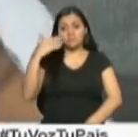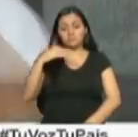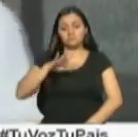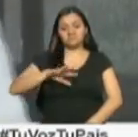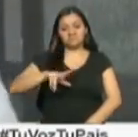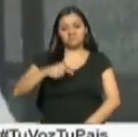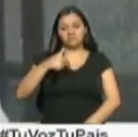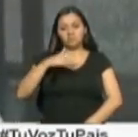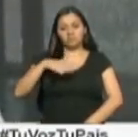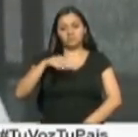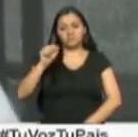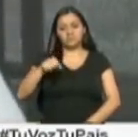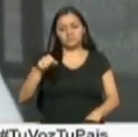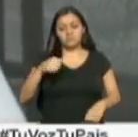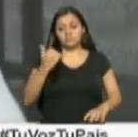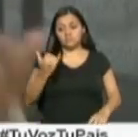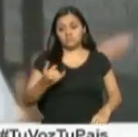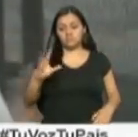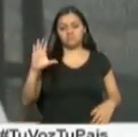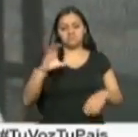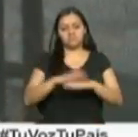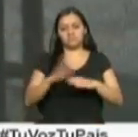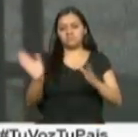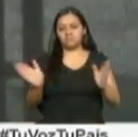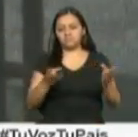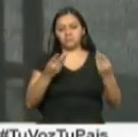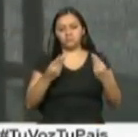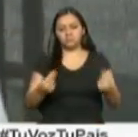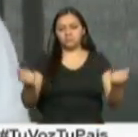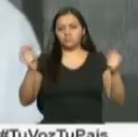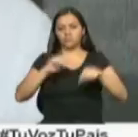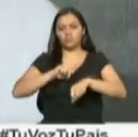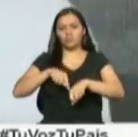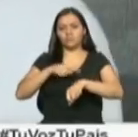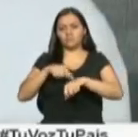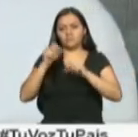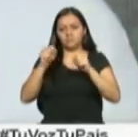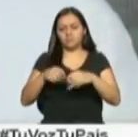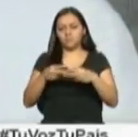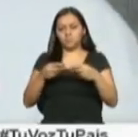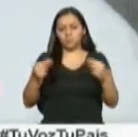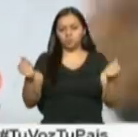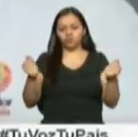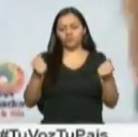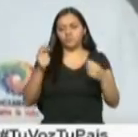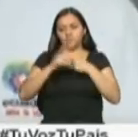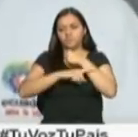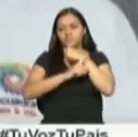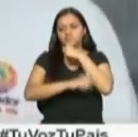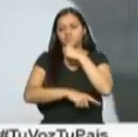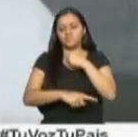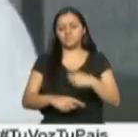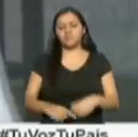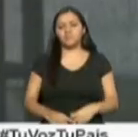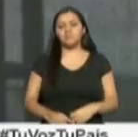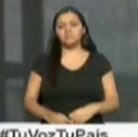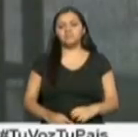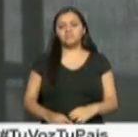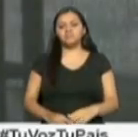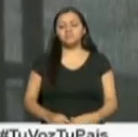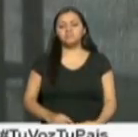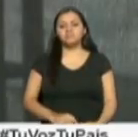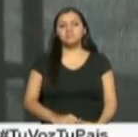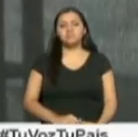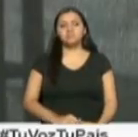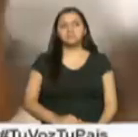robo, yo estaba cometiendo el delito, se puede resolver muy rápidamente ese caso, se puede dictar sentencia en pocas semanas, incluso